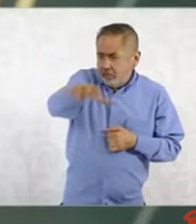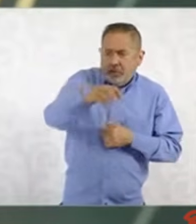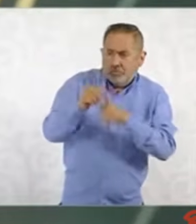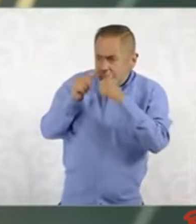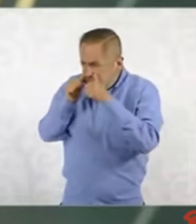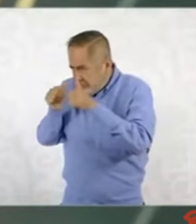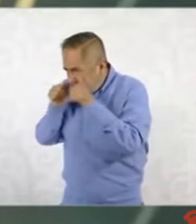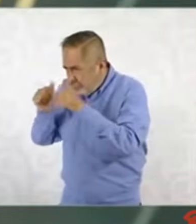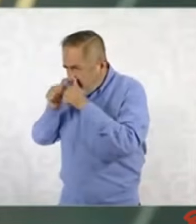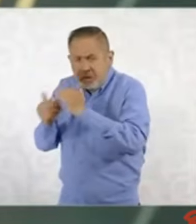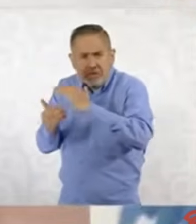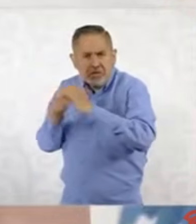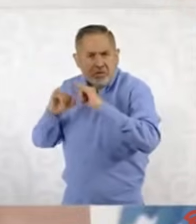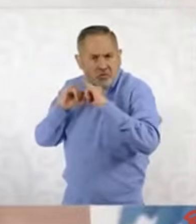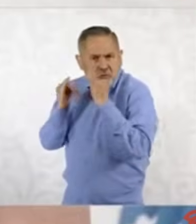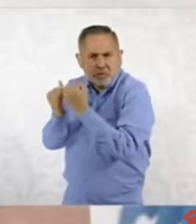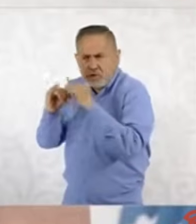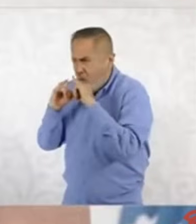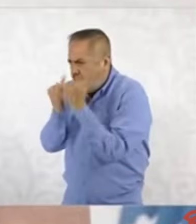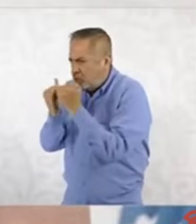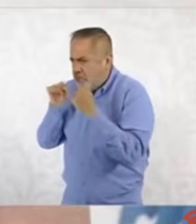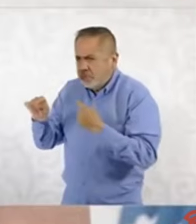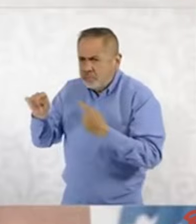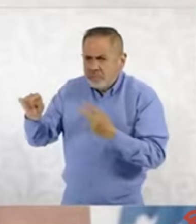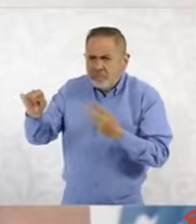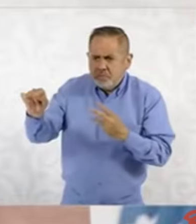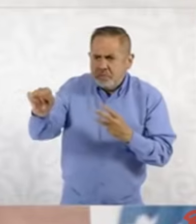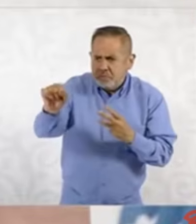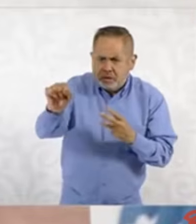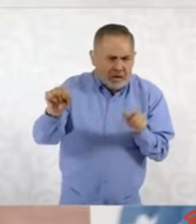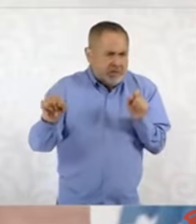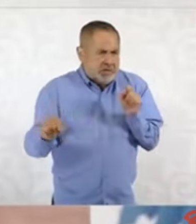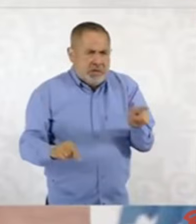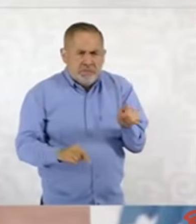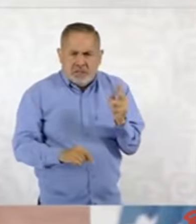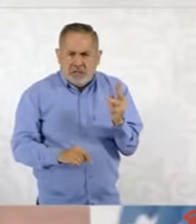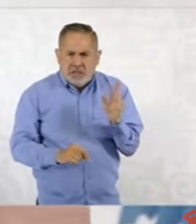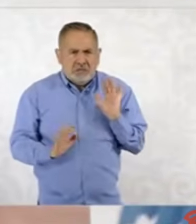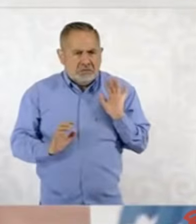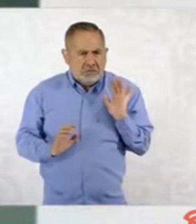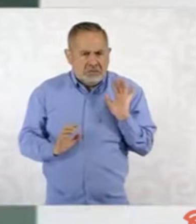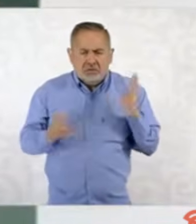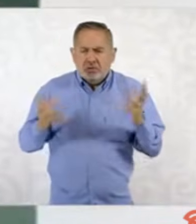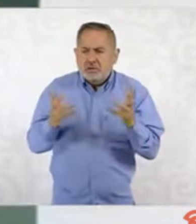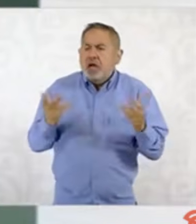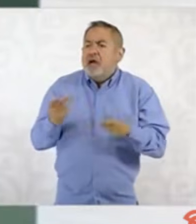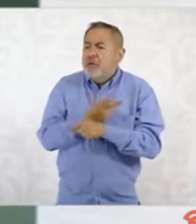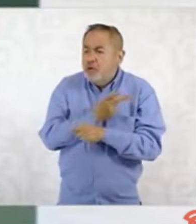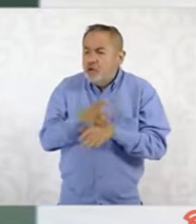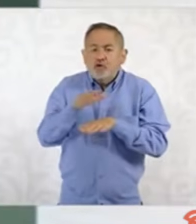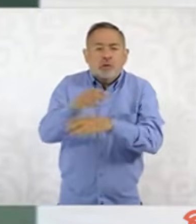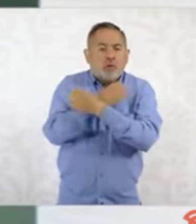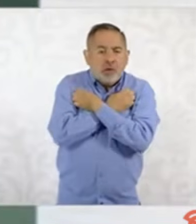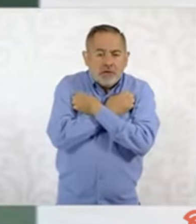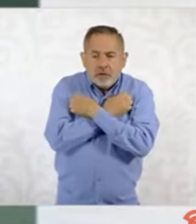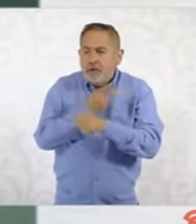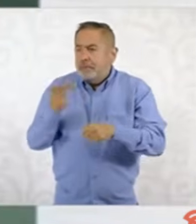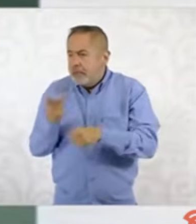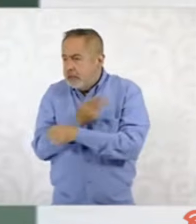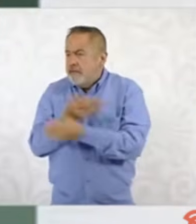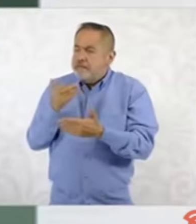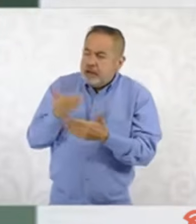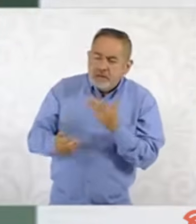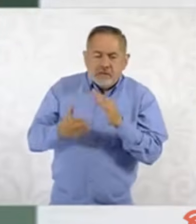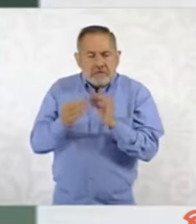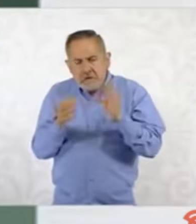mesas permanentes de atención, donde nos dedicamos a atender principalmente los rezagos educativos, que hay estados donde